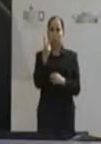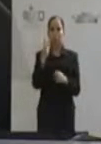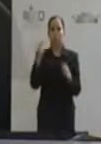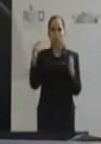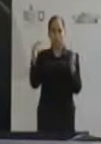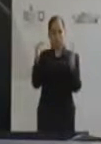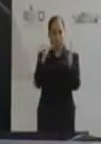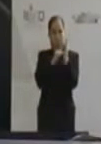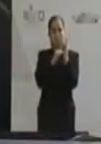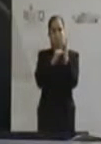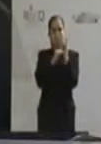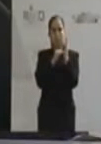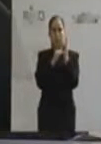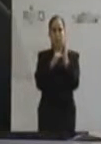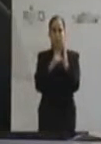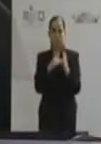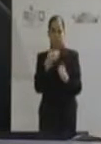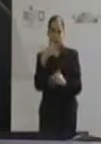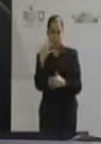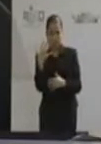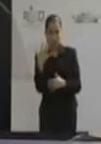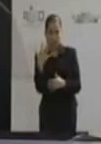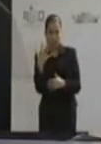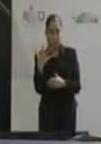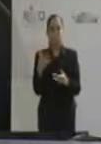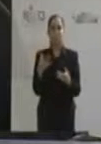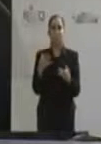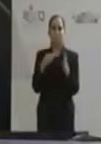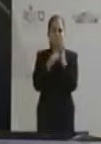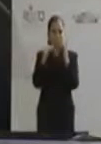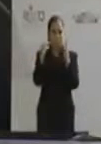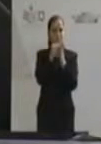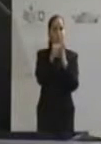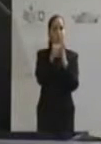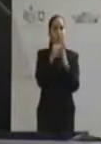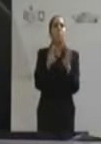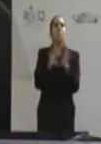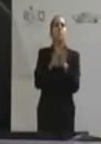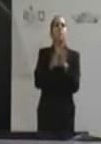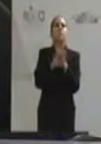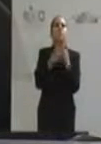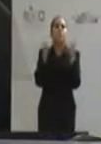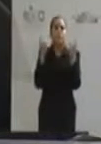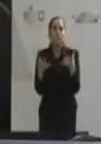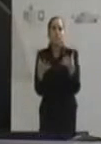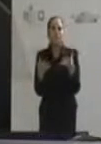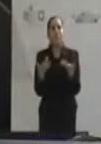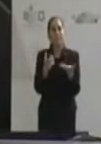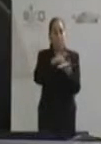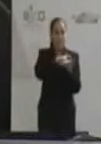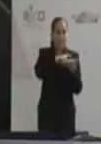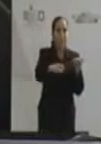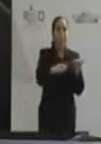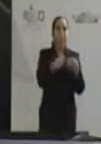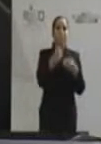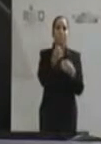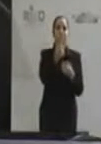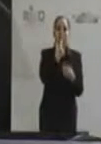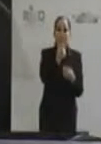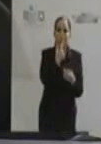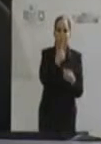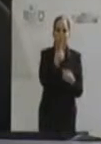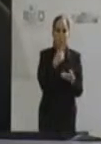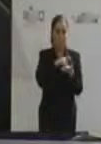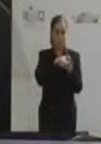pesos podemos atender a nuestros enfermos, podemos comprar medicinas, podemos atender con gente con problemas de